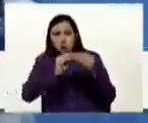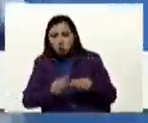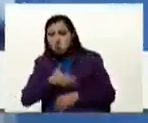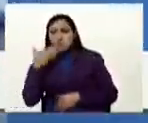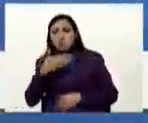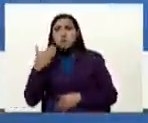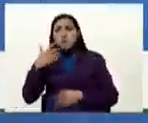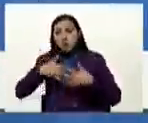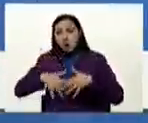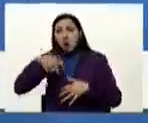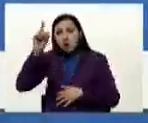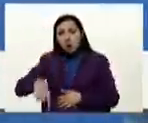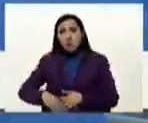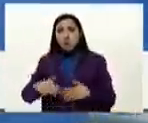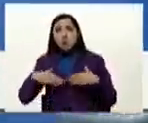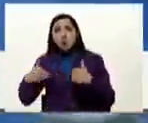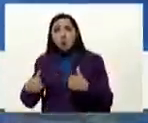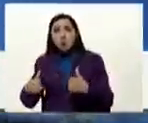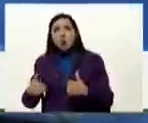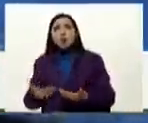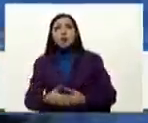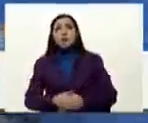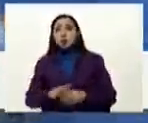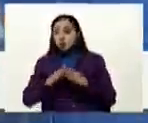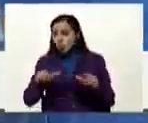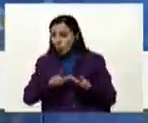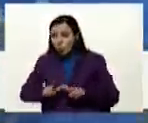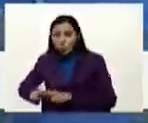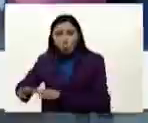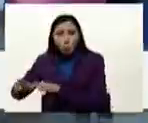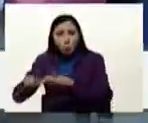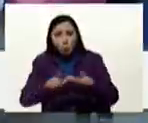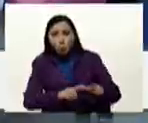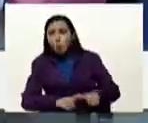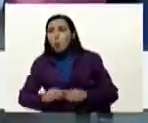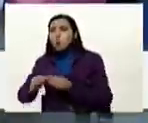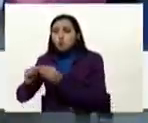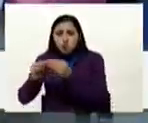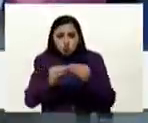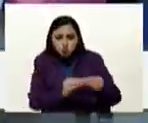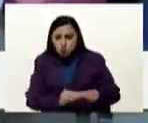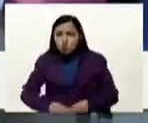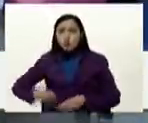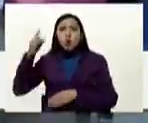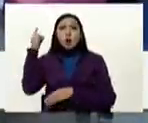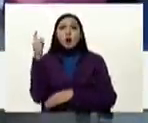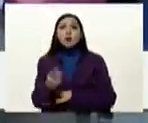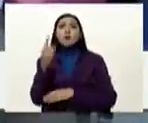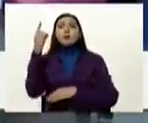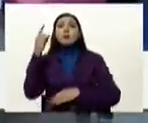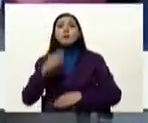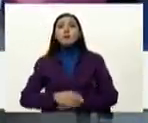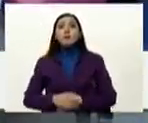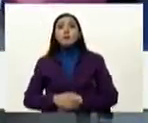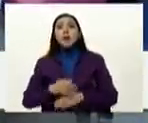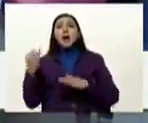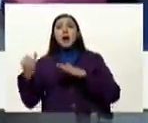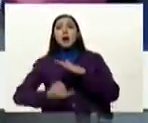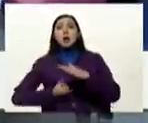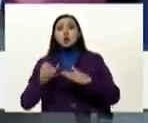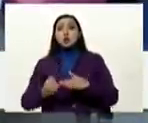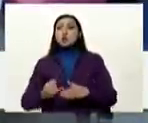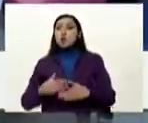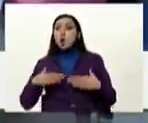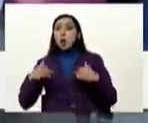área de la medicina, poder colocar todos estos espacios a la par en la exigencia de performance de las instituciones de la salud a